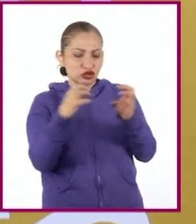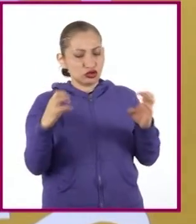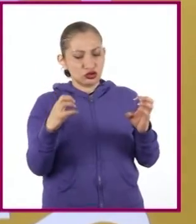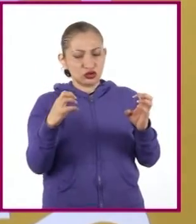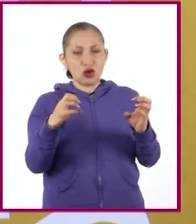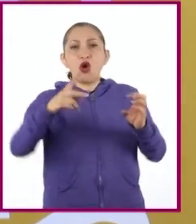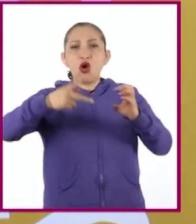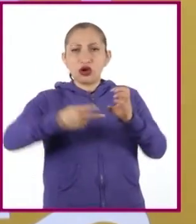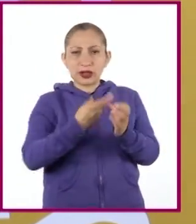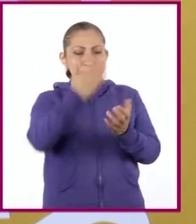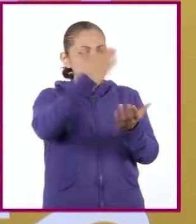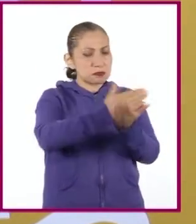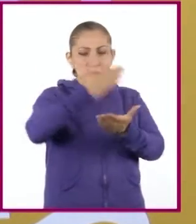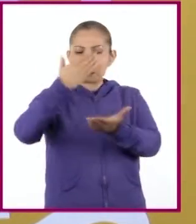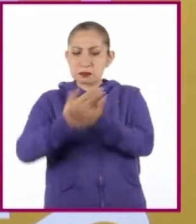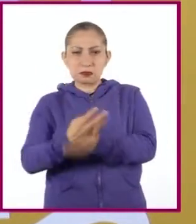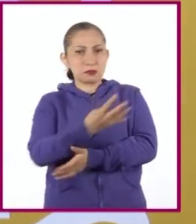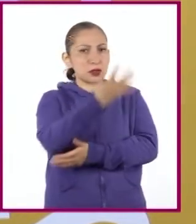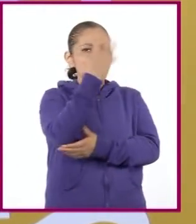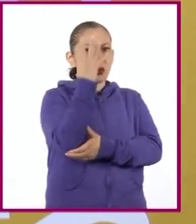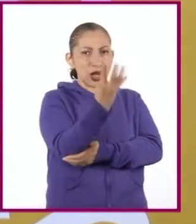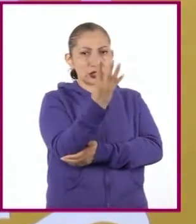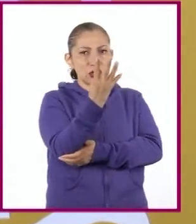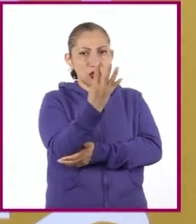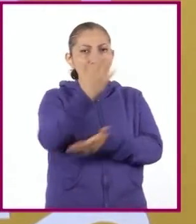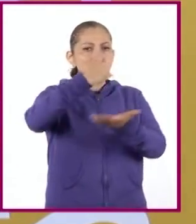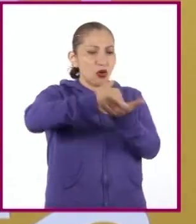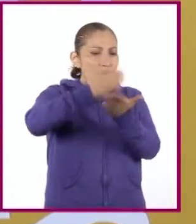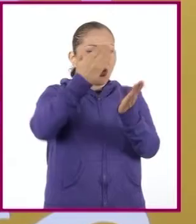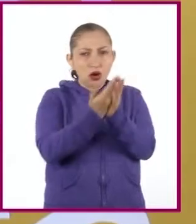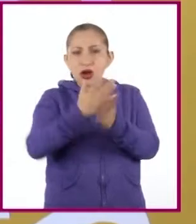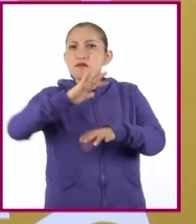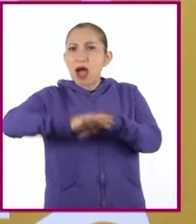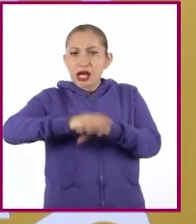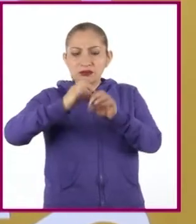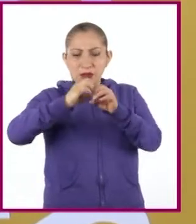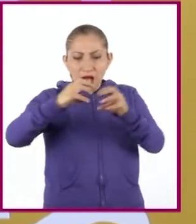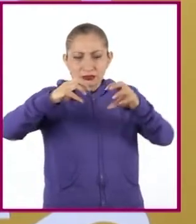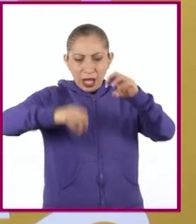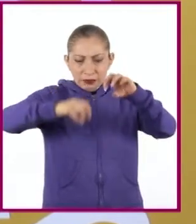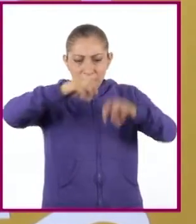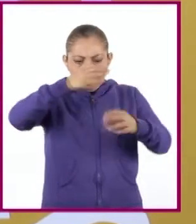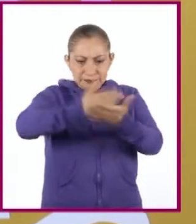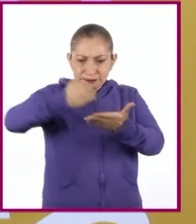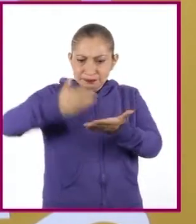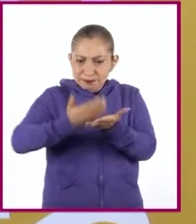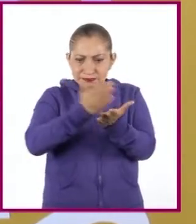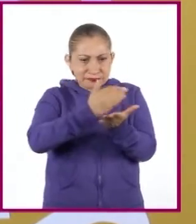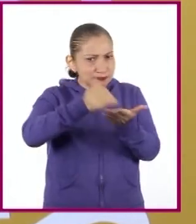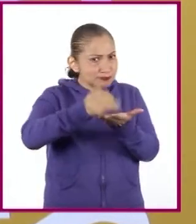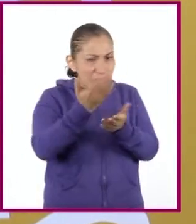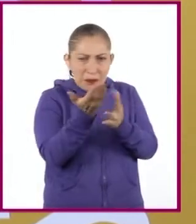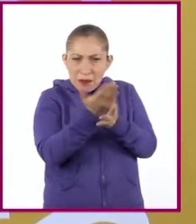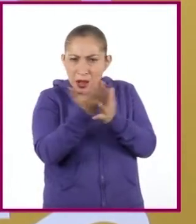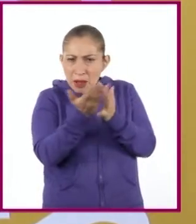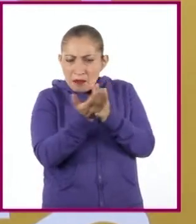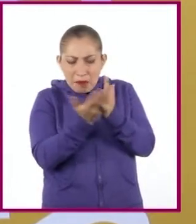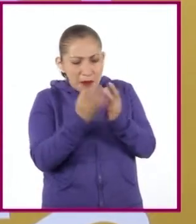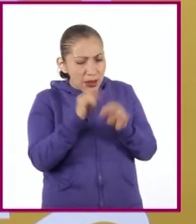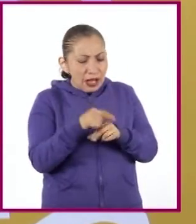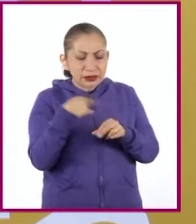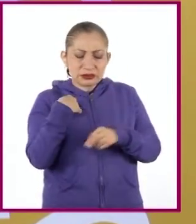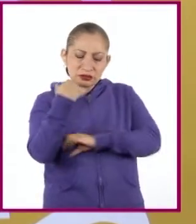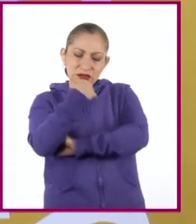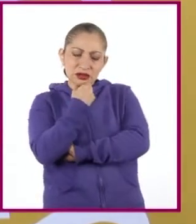luego volvían a partir los trozos resultantes una y otra y otra y otra vez. Ellos teorizaron que no se podía